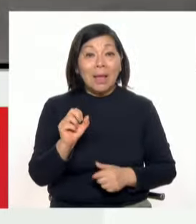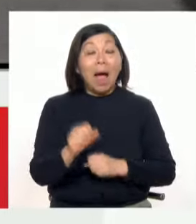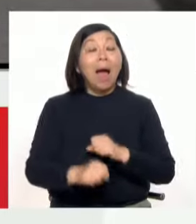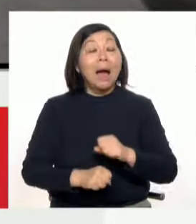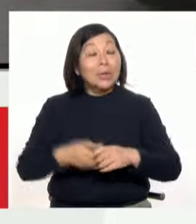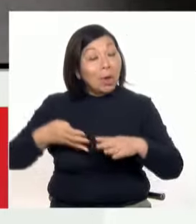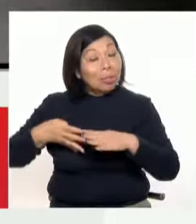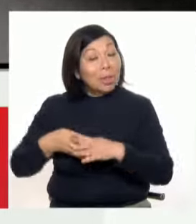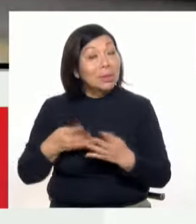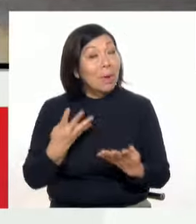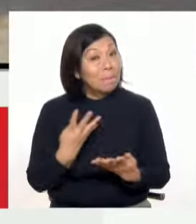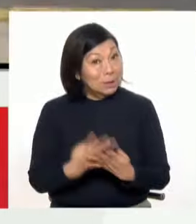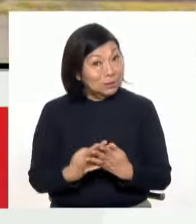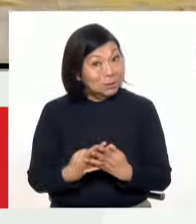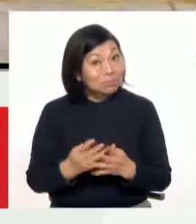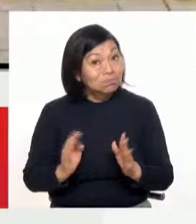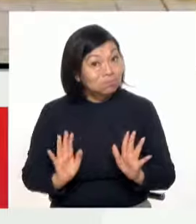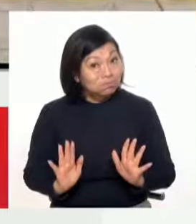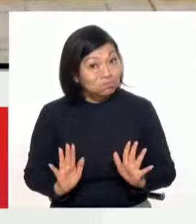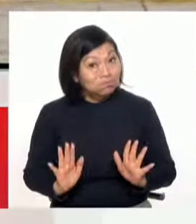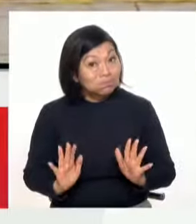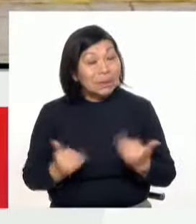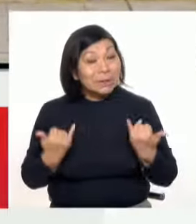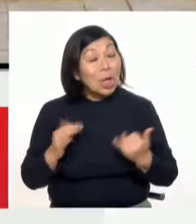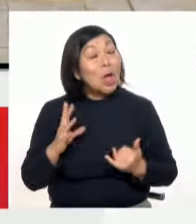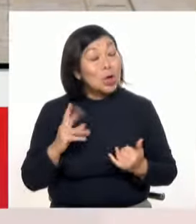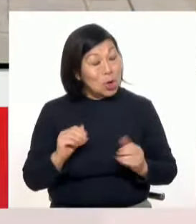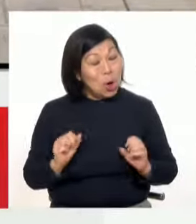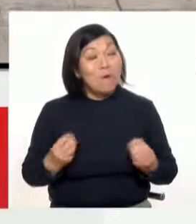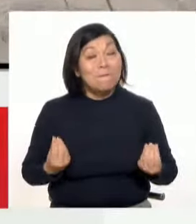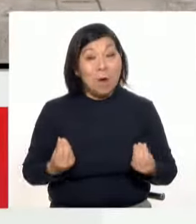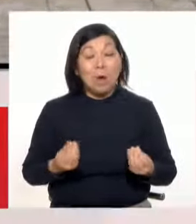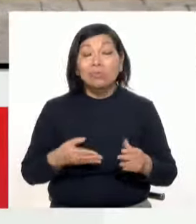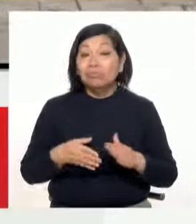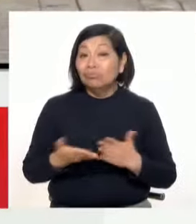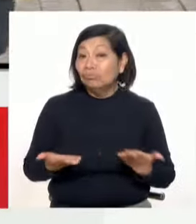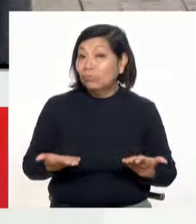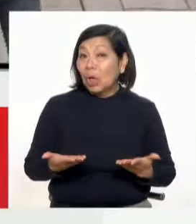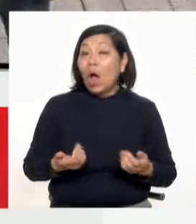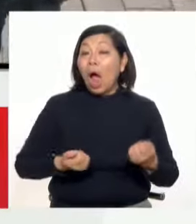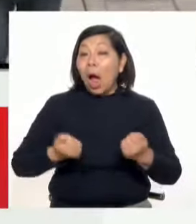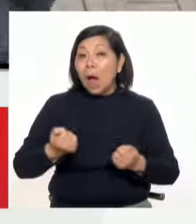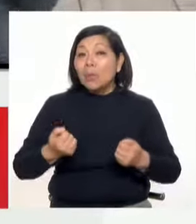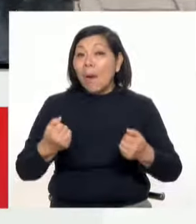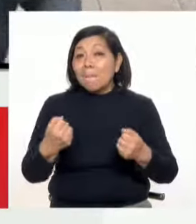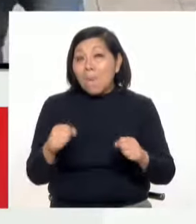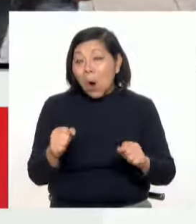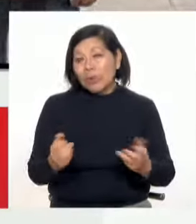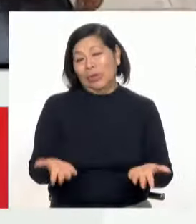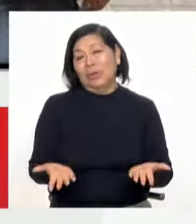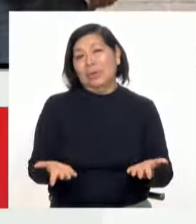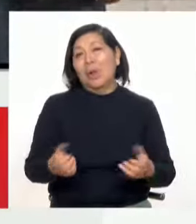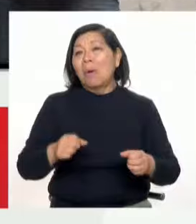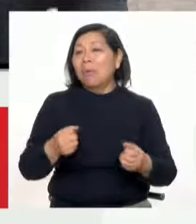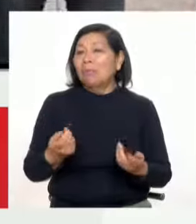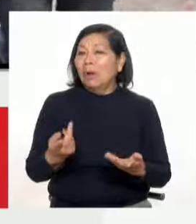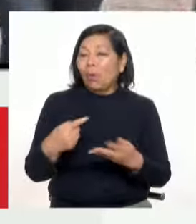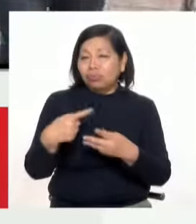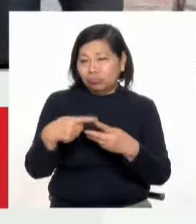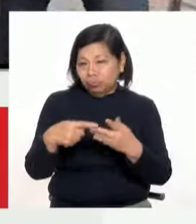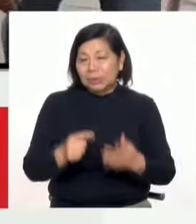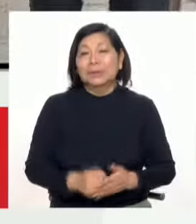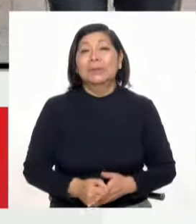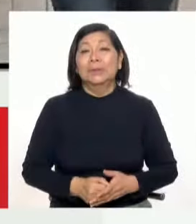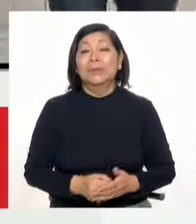de cárcel. Y esto pues si se realiza estos robos a bordo de vehículos motorizados, motocicletas, entre